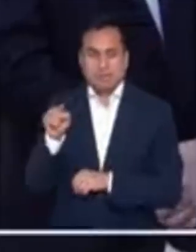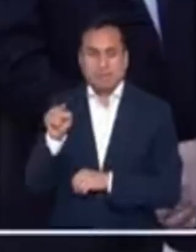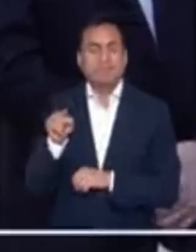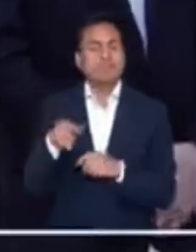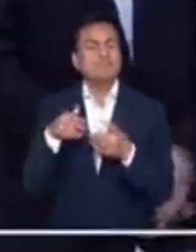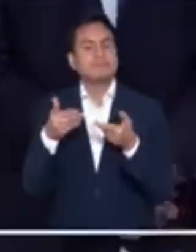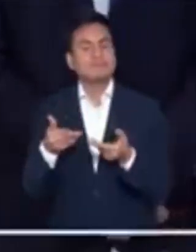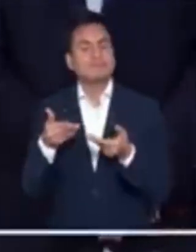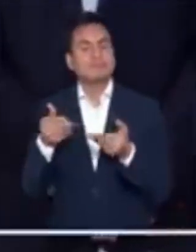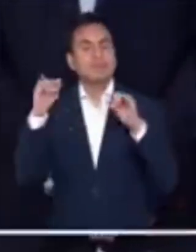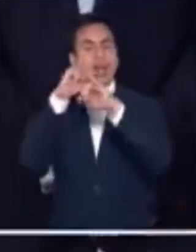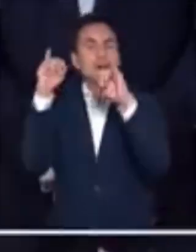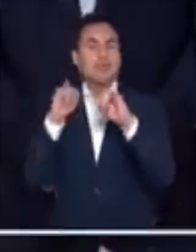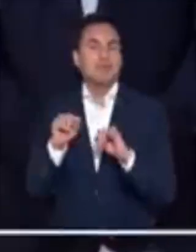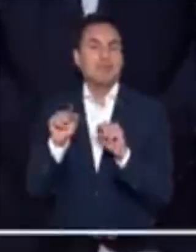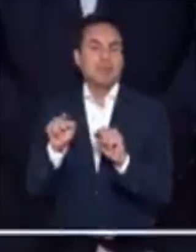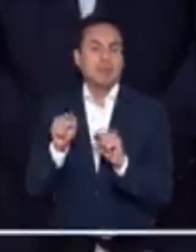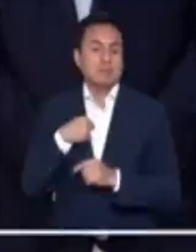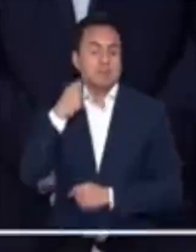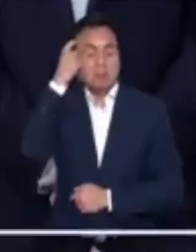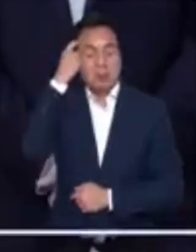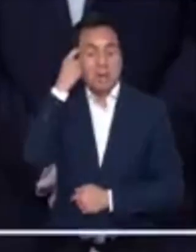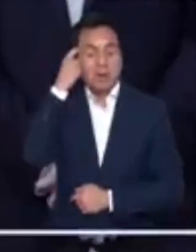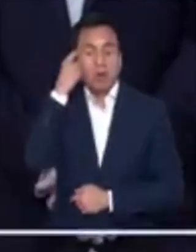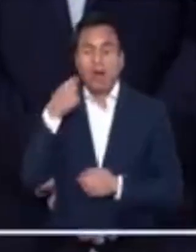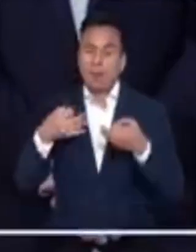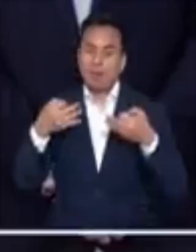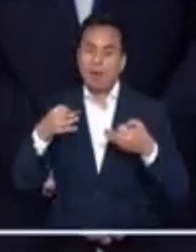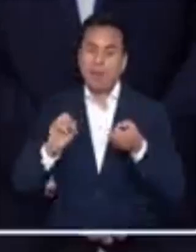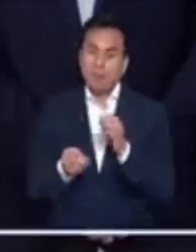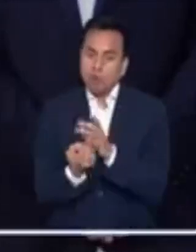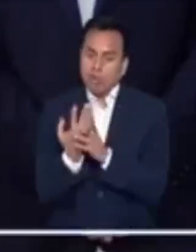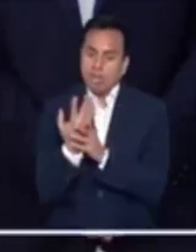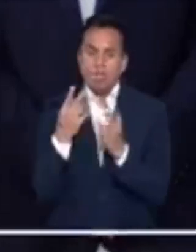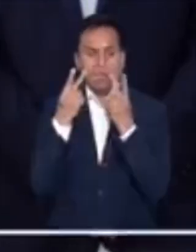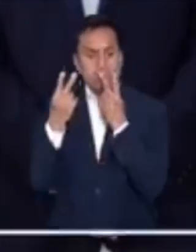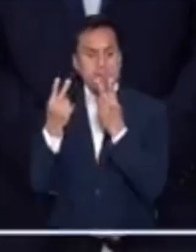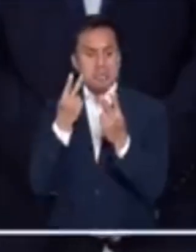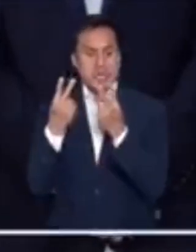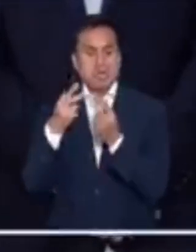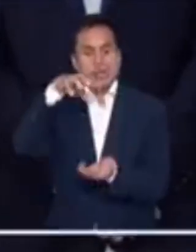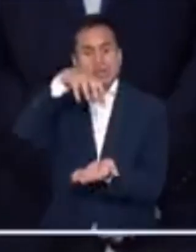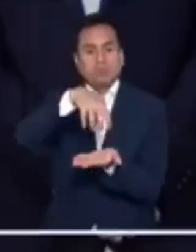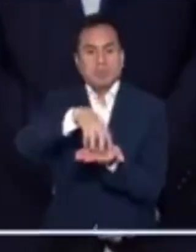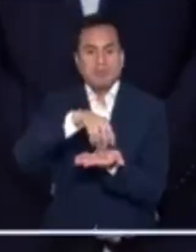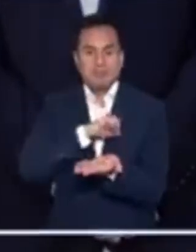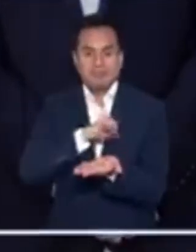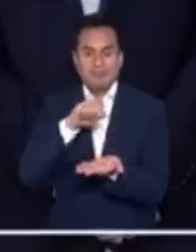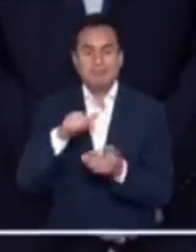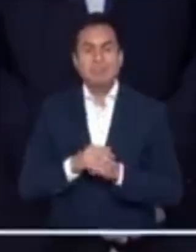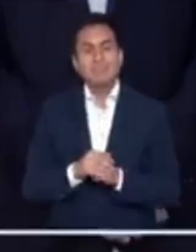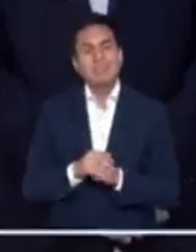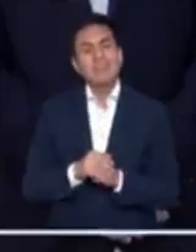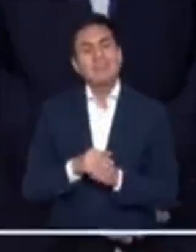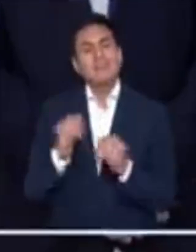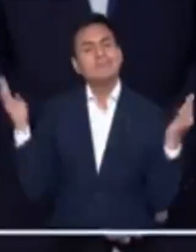que es una forma, yo creo, bien apropiada y moderna de mirar nuestra ciudad. Estamos aquí hoy